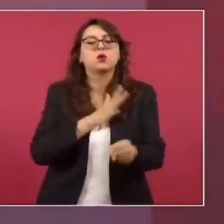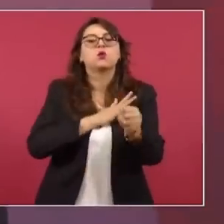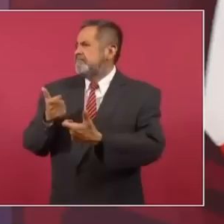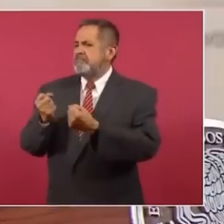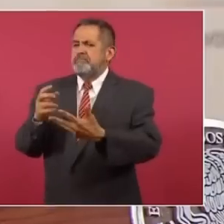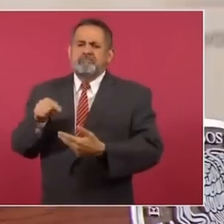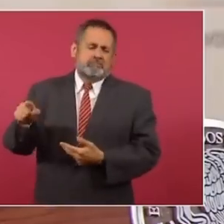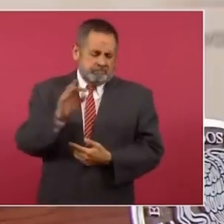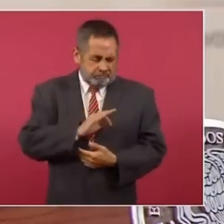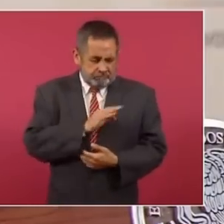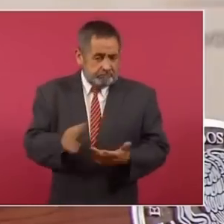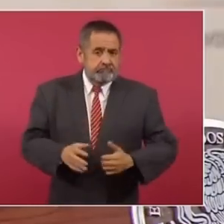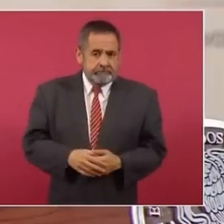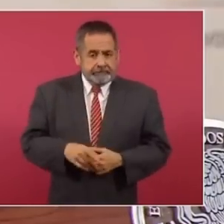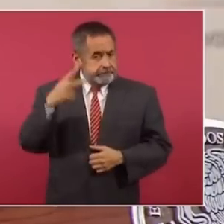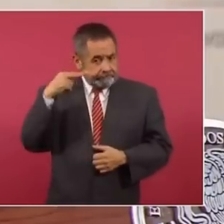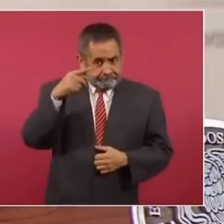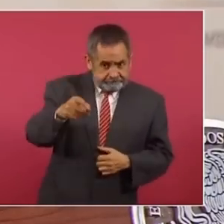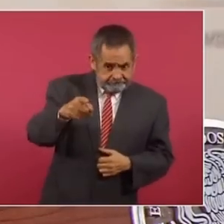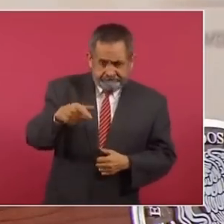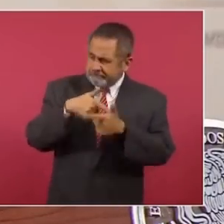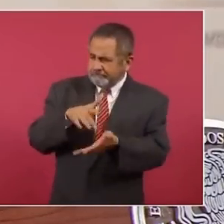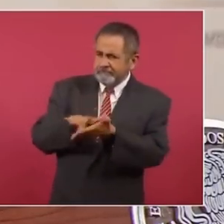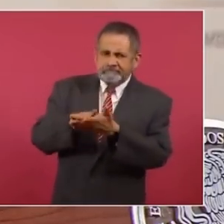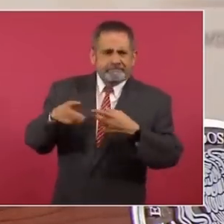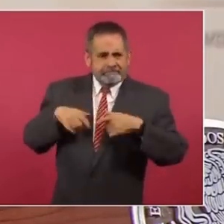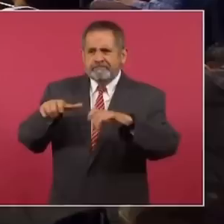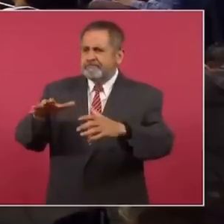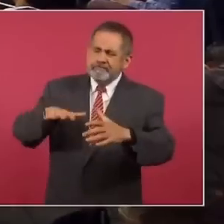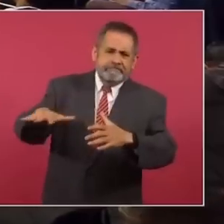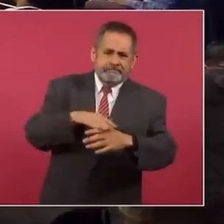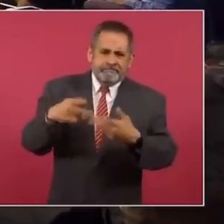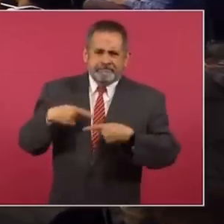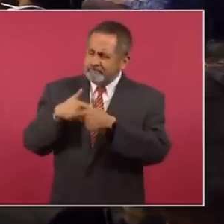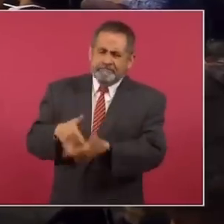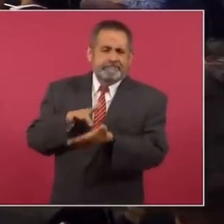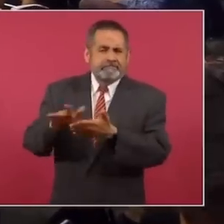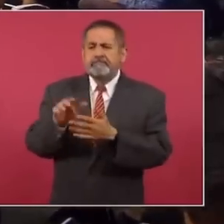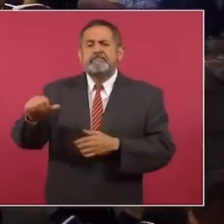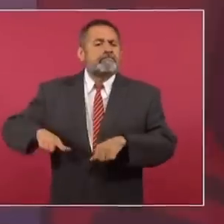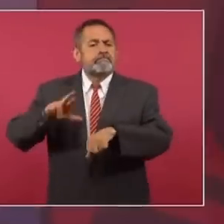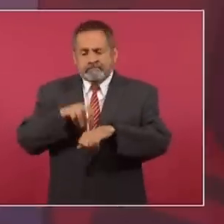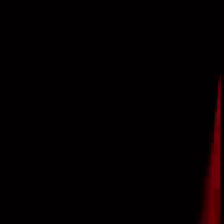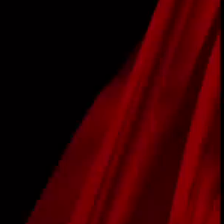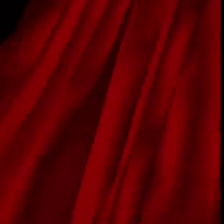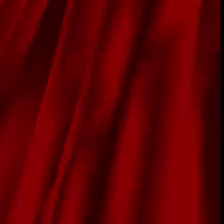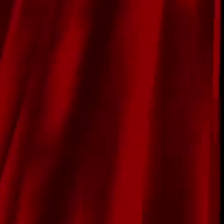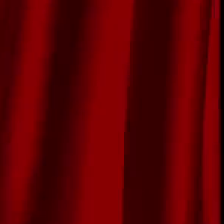corrupción. En Veracruz vamos a seguir apoyando al pueblo, a la gente y al gobernador.